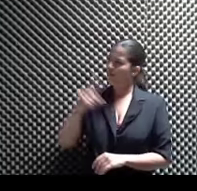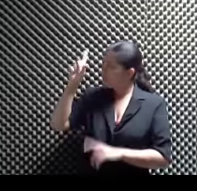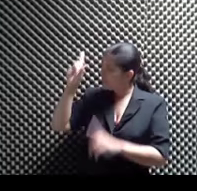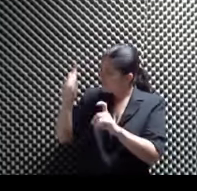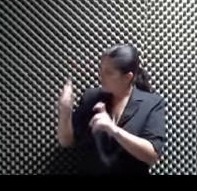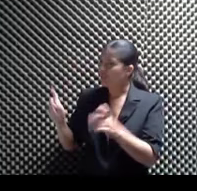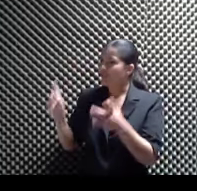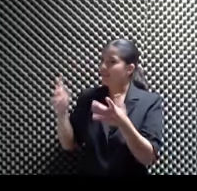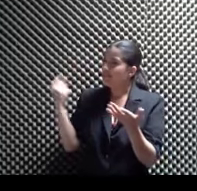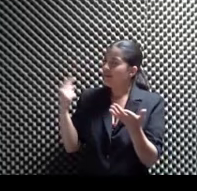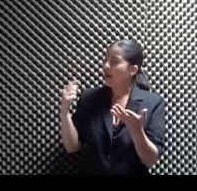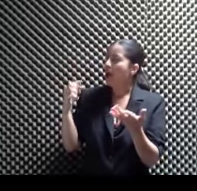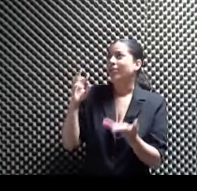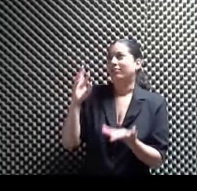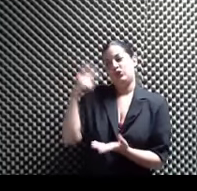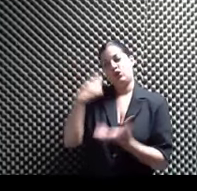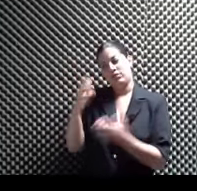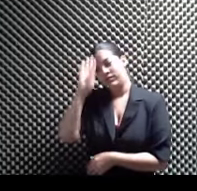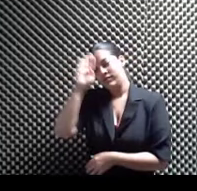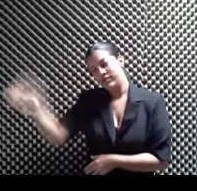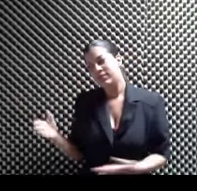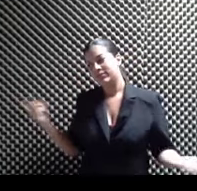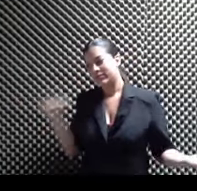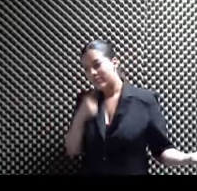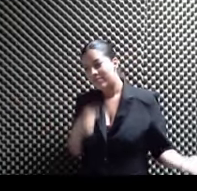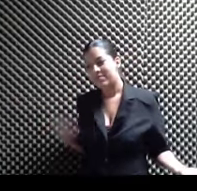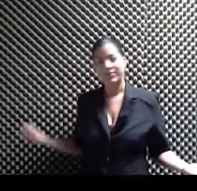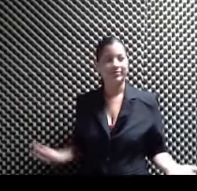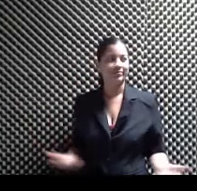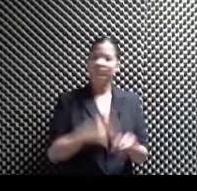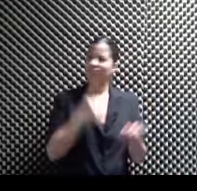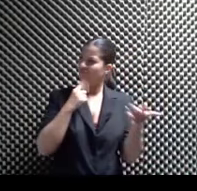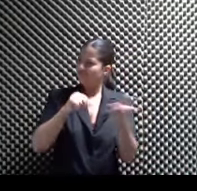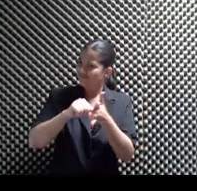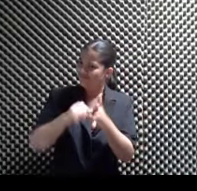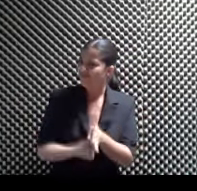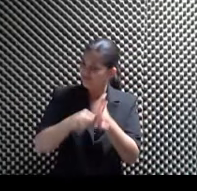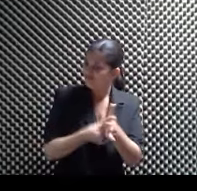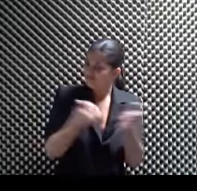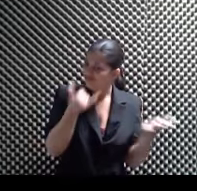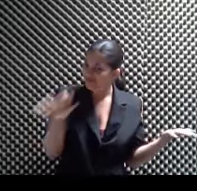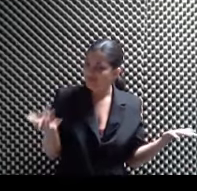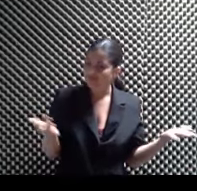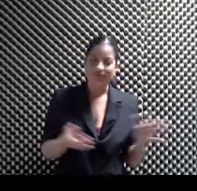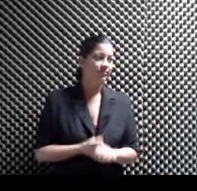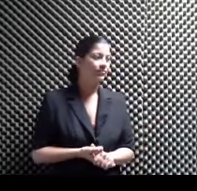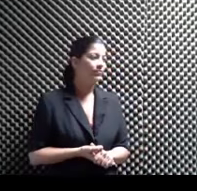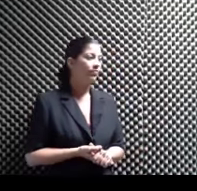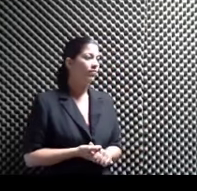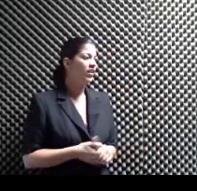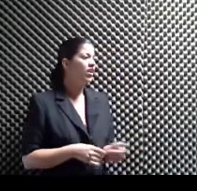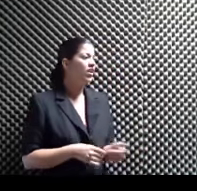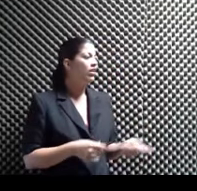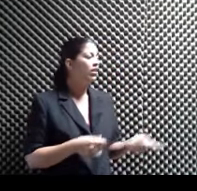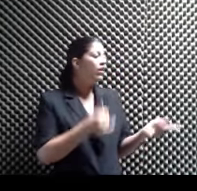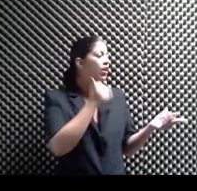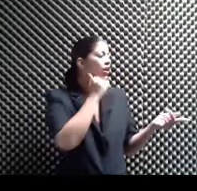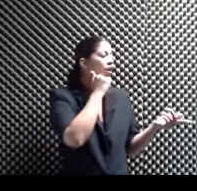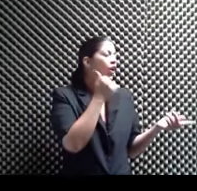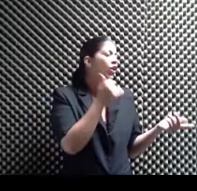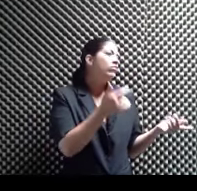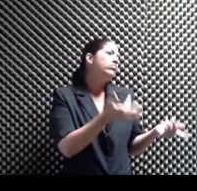Por eso es que quiero saber ¿Entiendes? Qué incisivo Qué incisivo Pero va bien Síguela ¿Y cómo te ha hecho? O sea ¿Cómo te